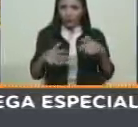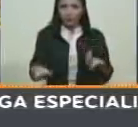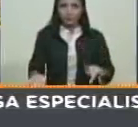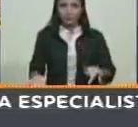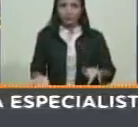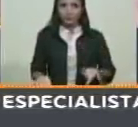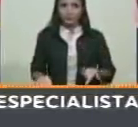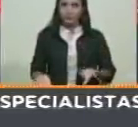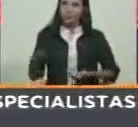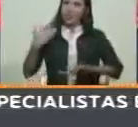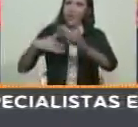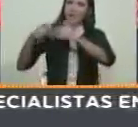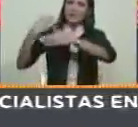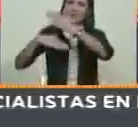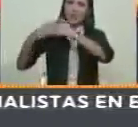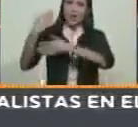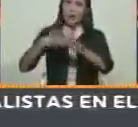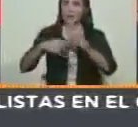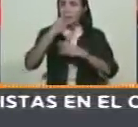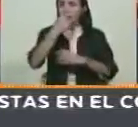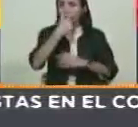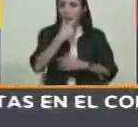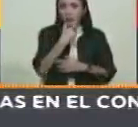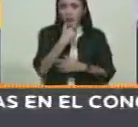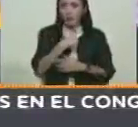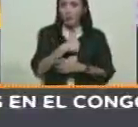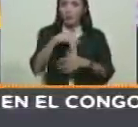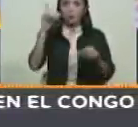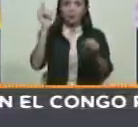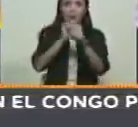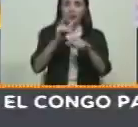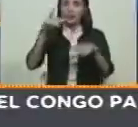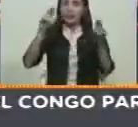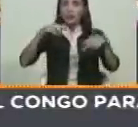desde cuando henri falcón no viene para acá